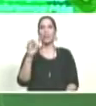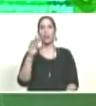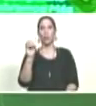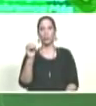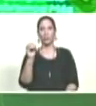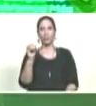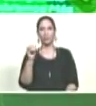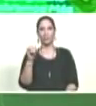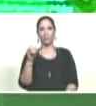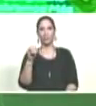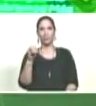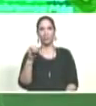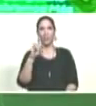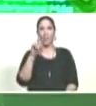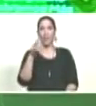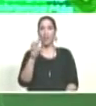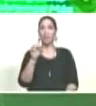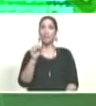Jesús.